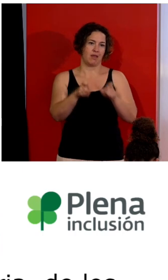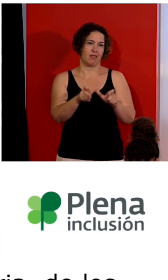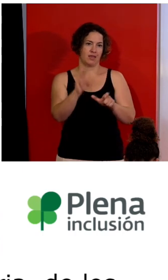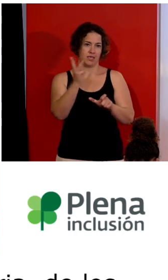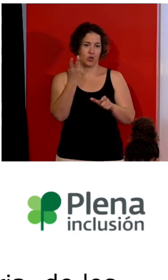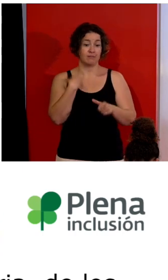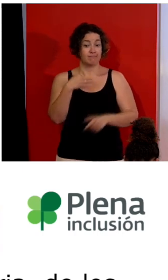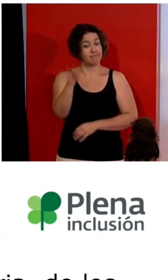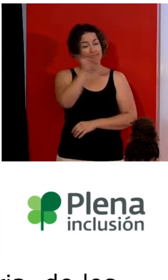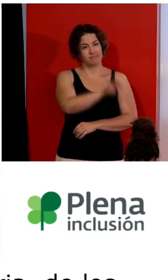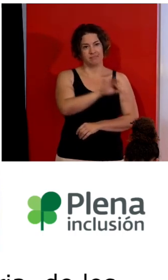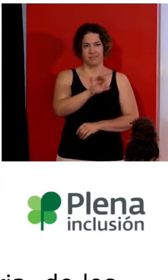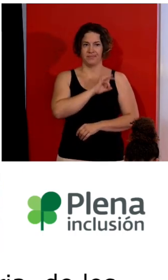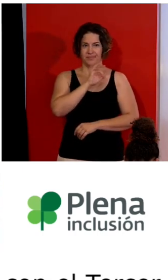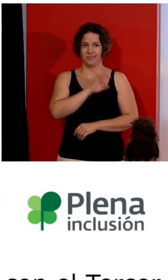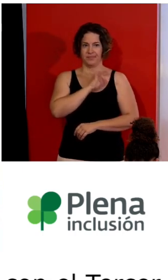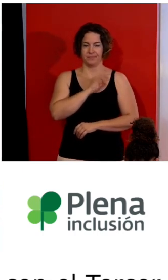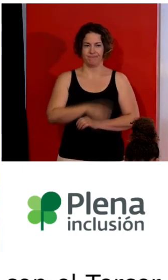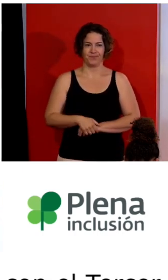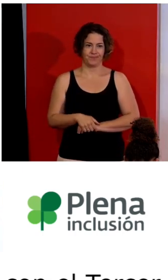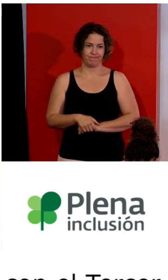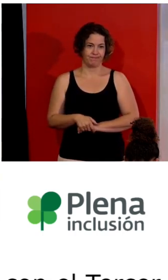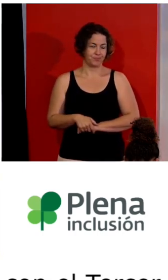cedo la palabra al señor Ardanza.